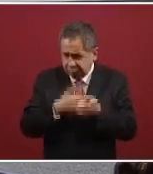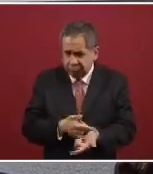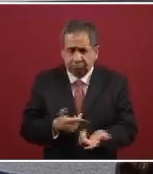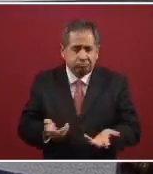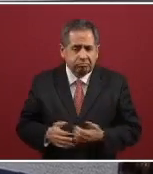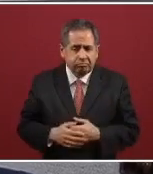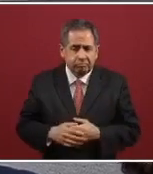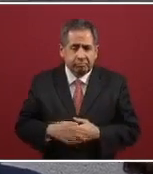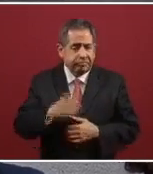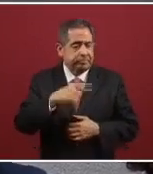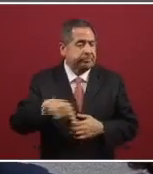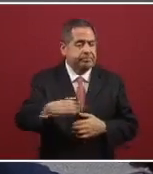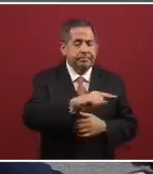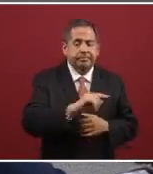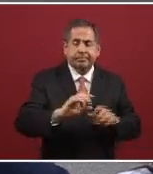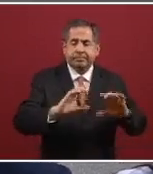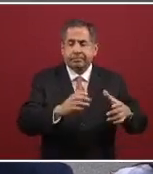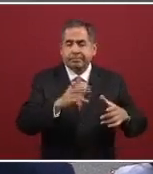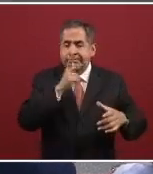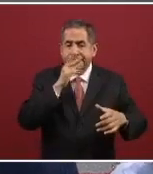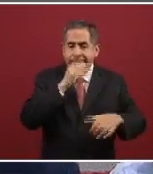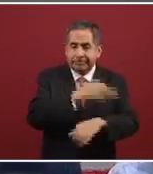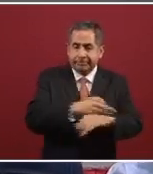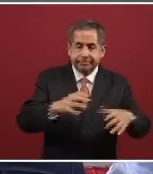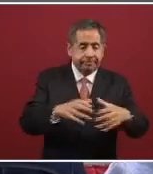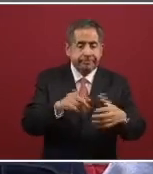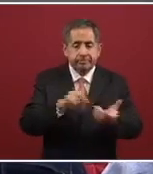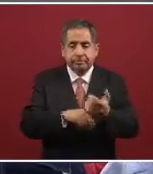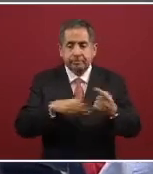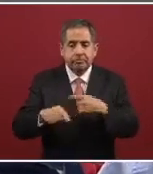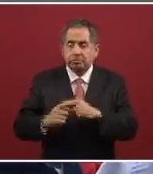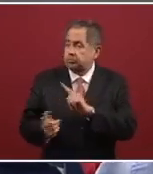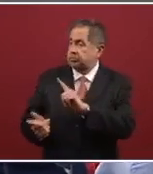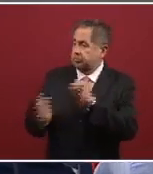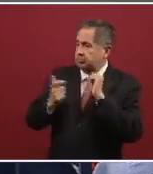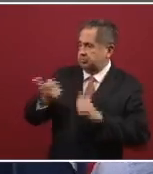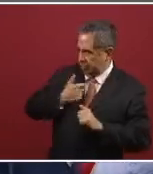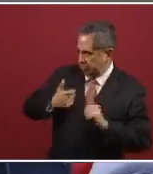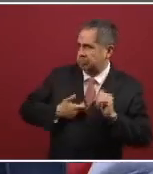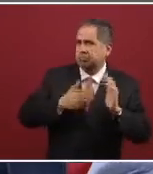Los integrantes de los comités de padres de familia no cobran